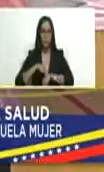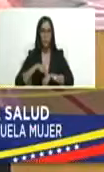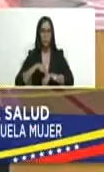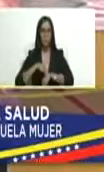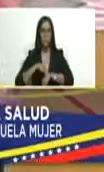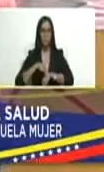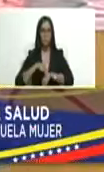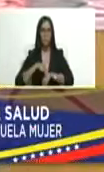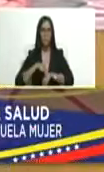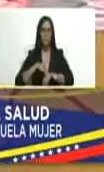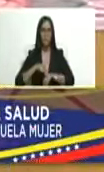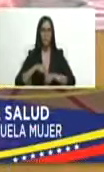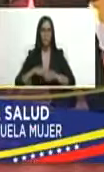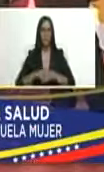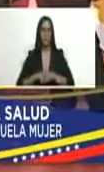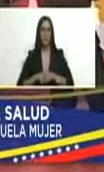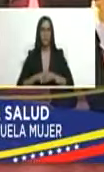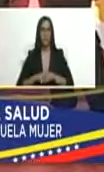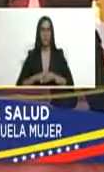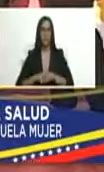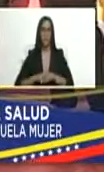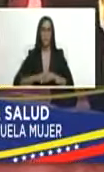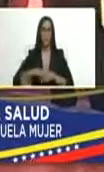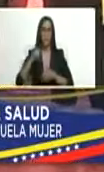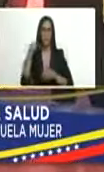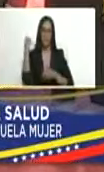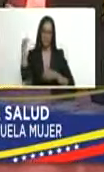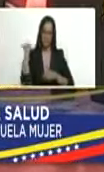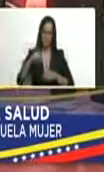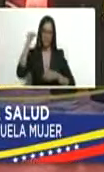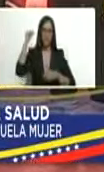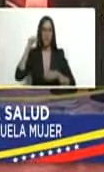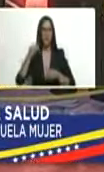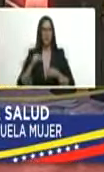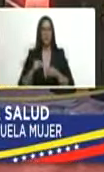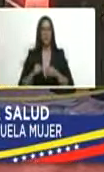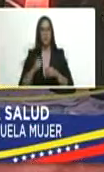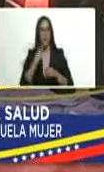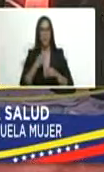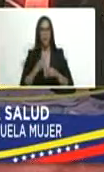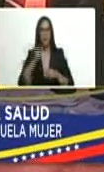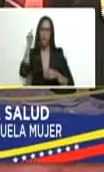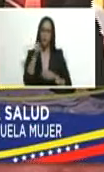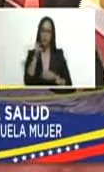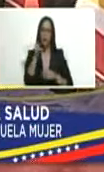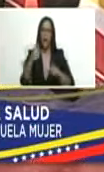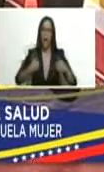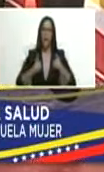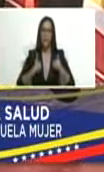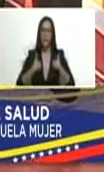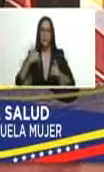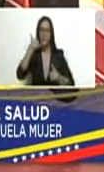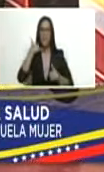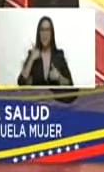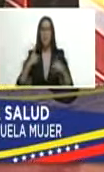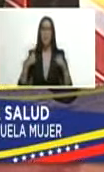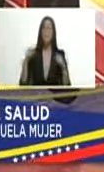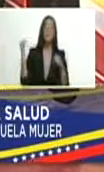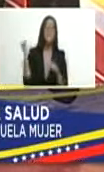Me dio un ramalazo, pues, corrientazo. Me dijo, tú a mí me tienes que llamar